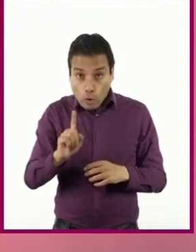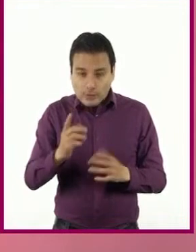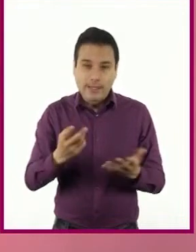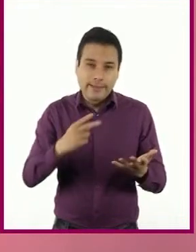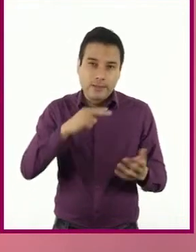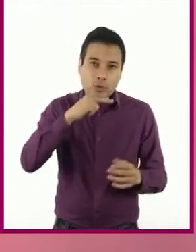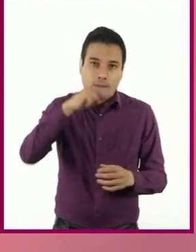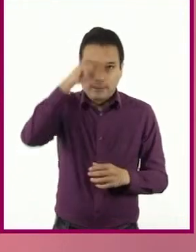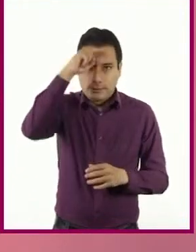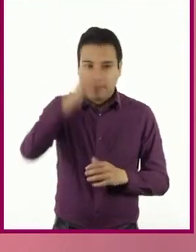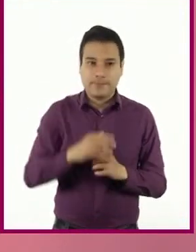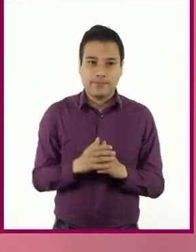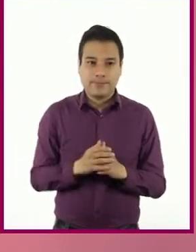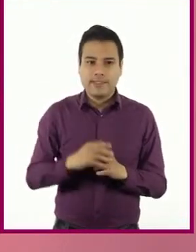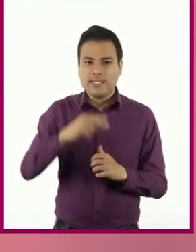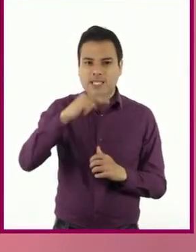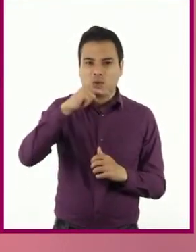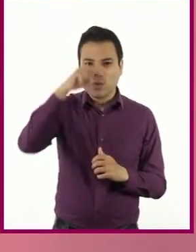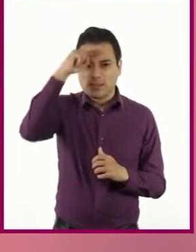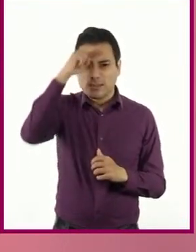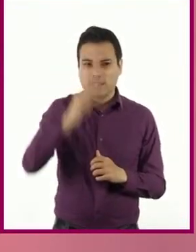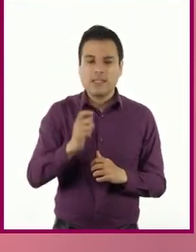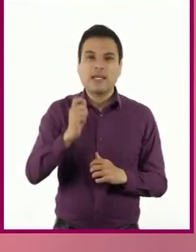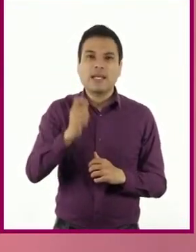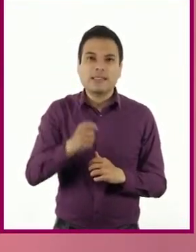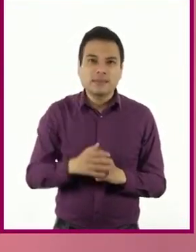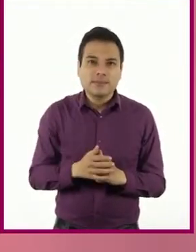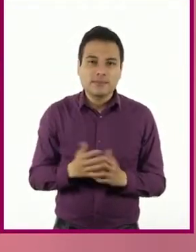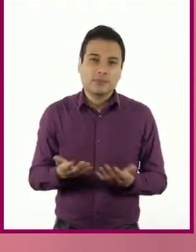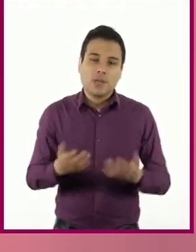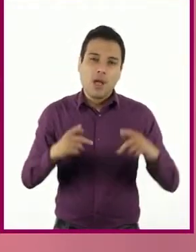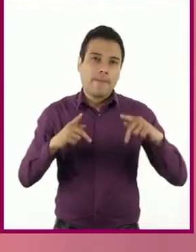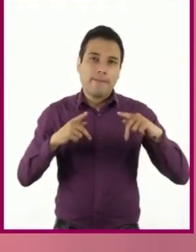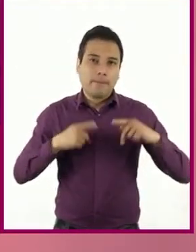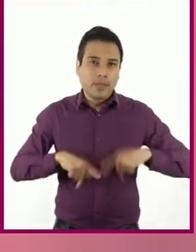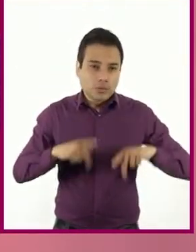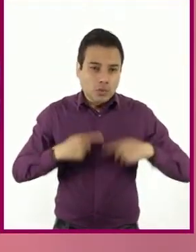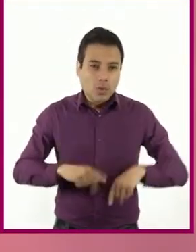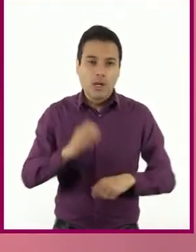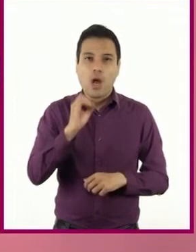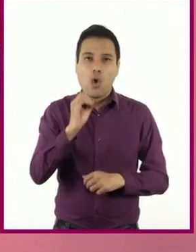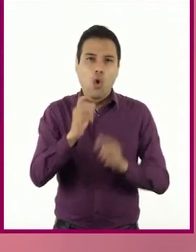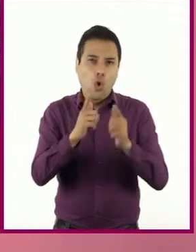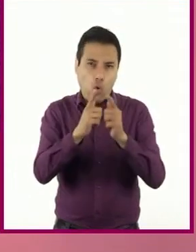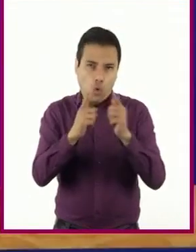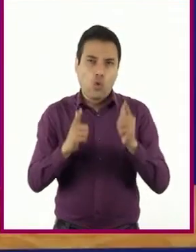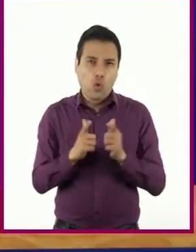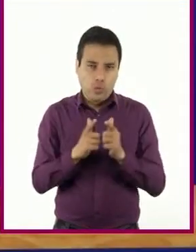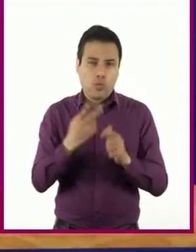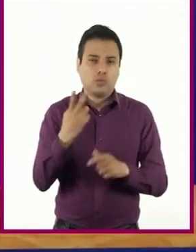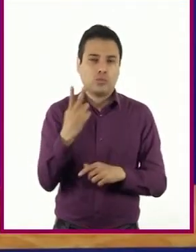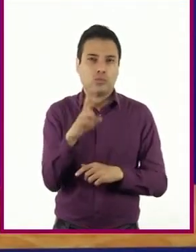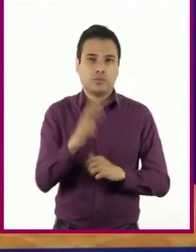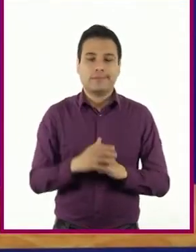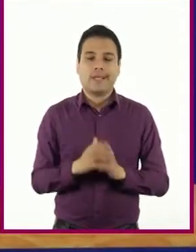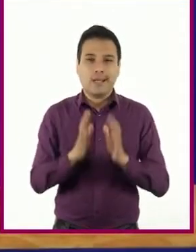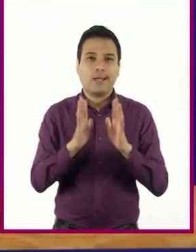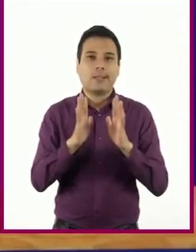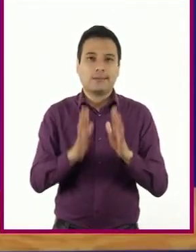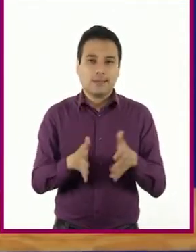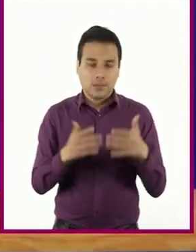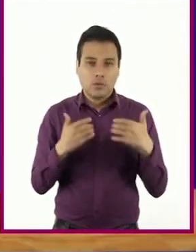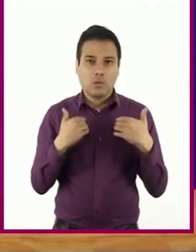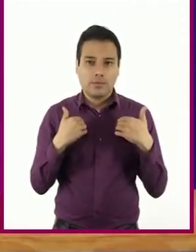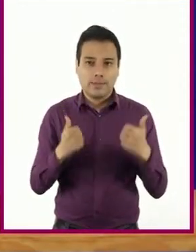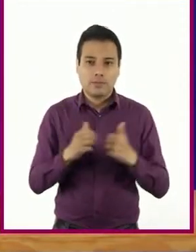por lo tanto, puede considerarse en sentido absoluto a la persona o el grupo social que carece de formación. Ya entiendo.